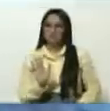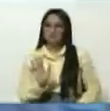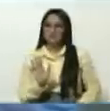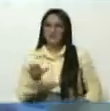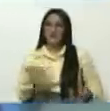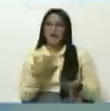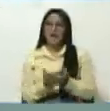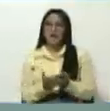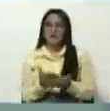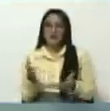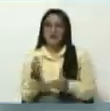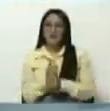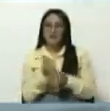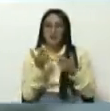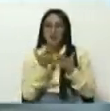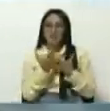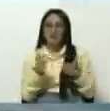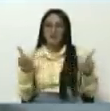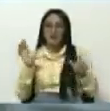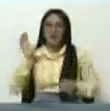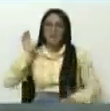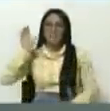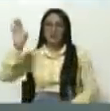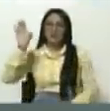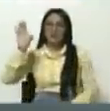hasta que hayamos libertado la patria,